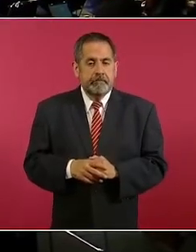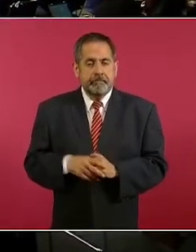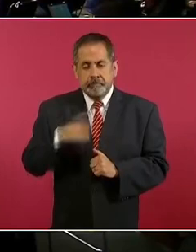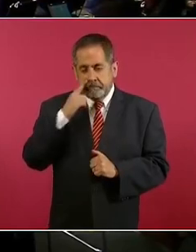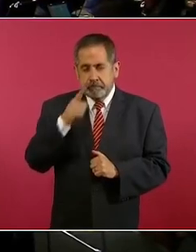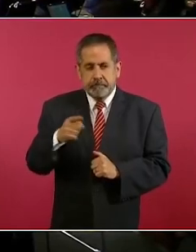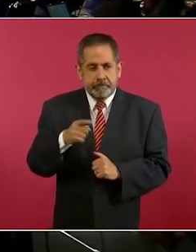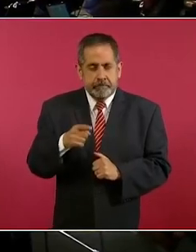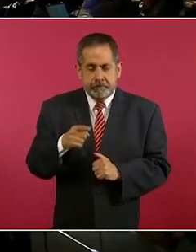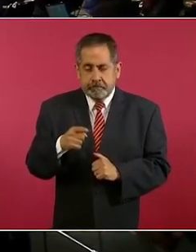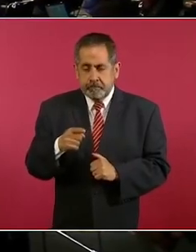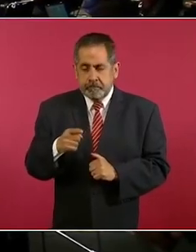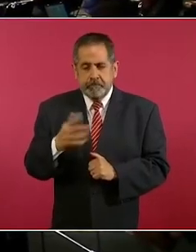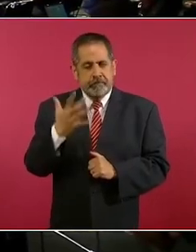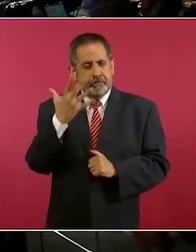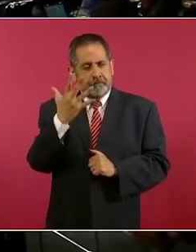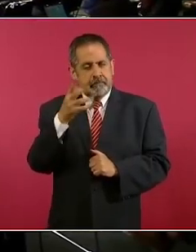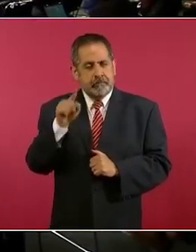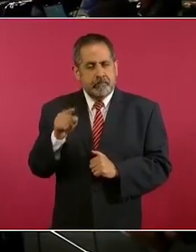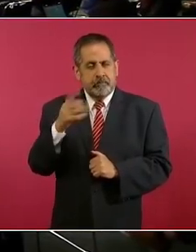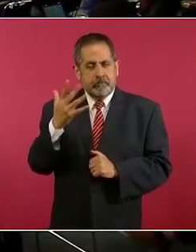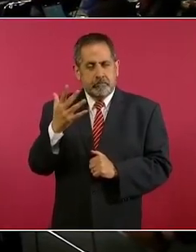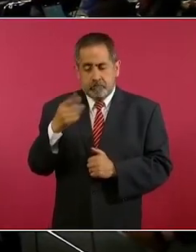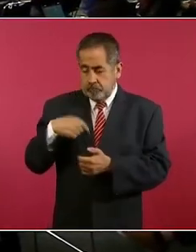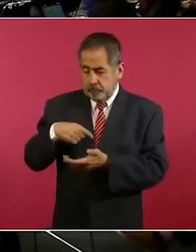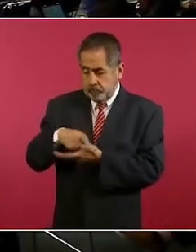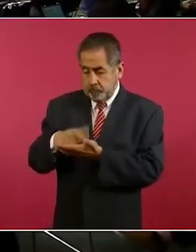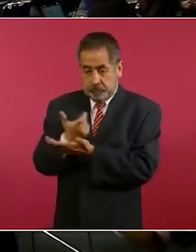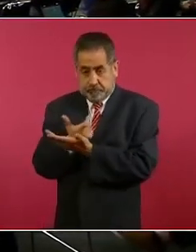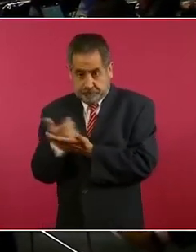agarramos en 5.5 kilos